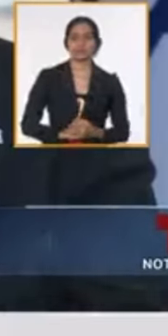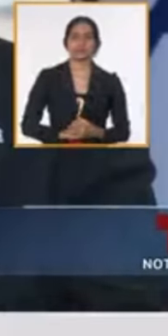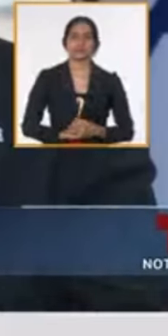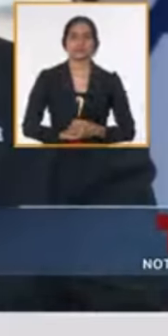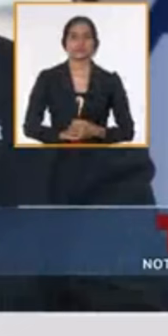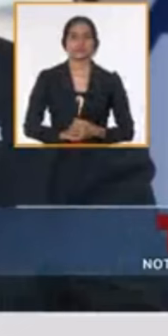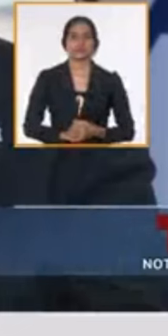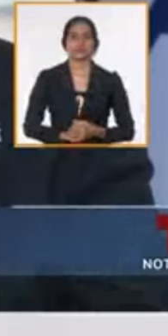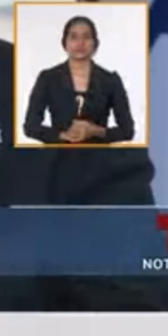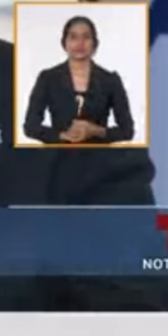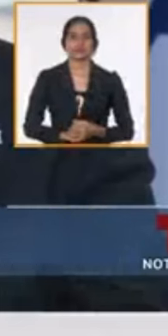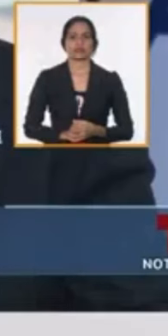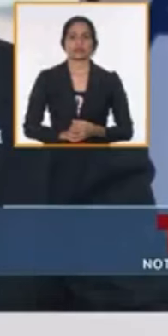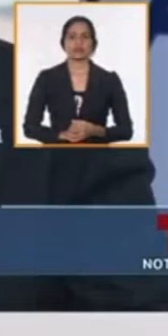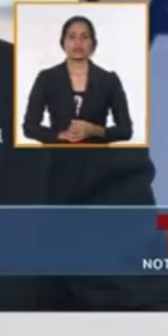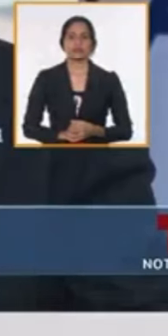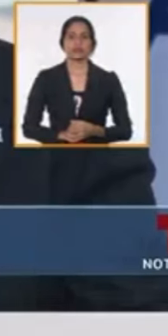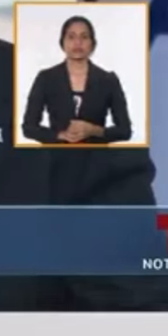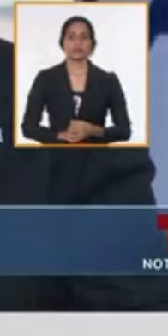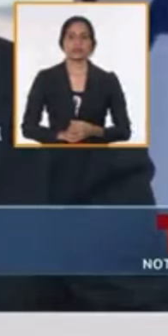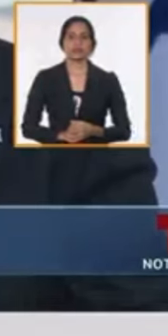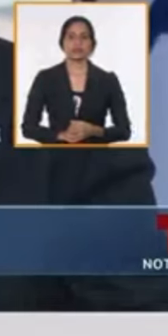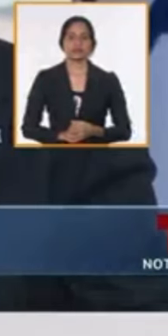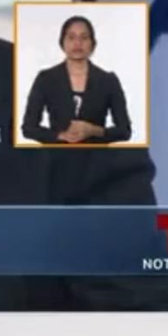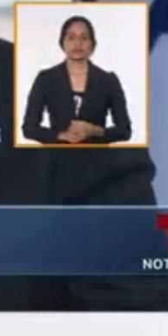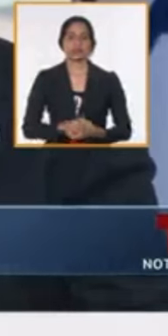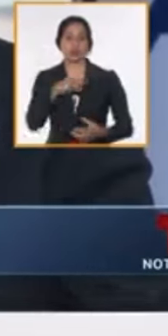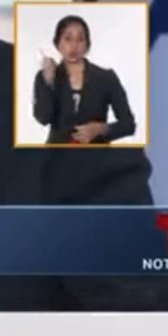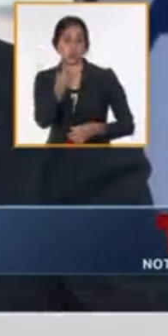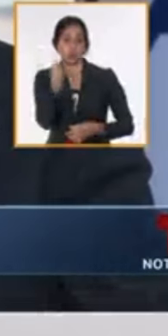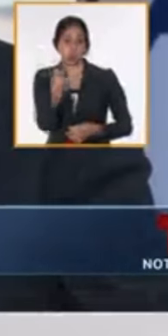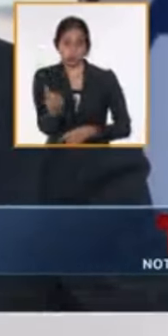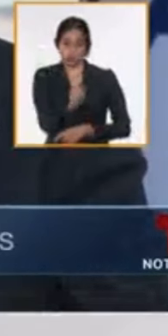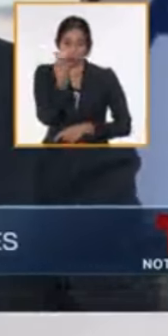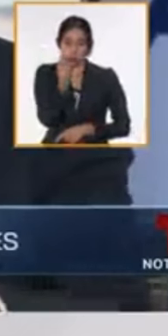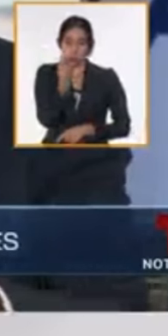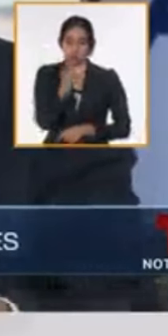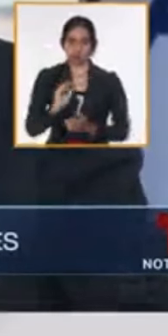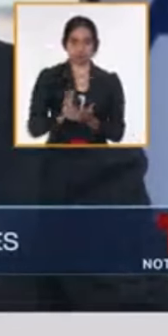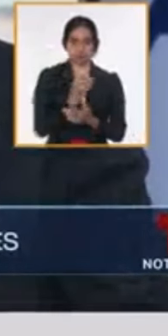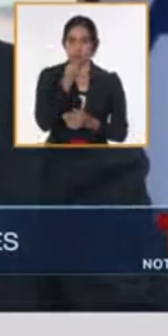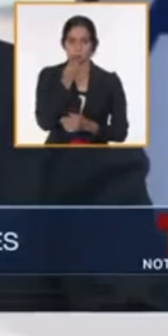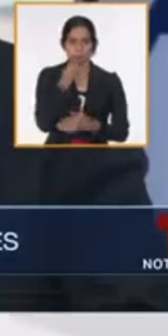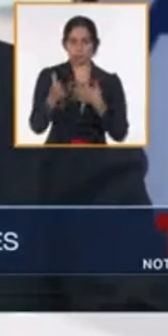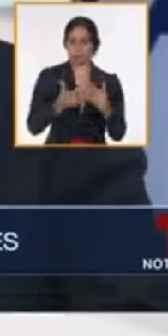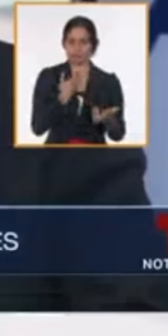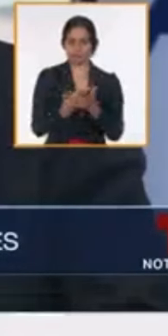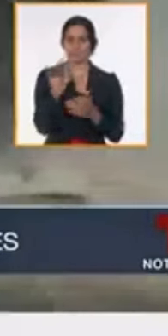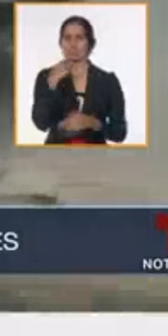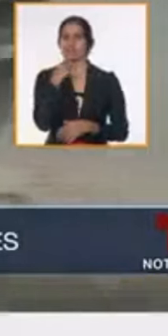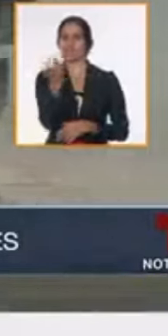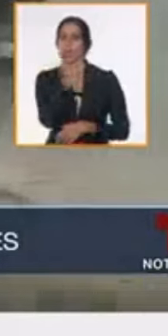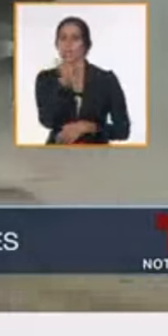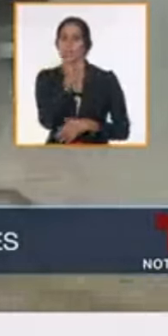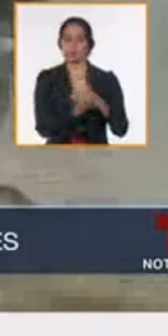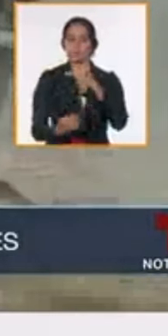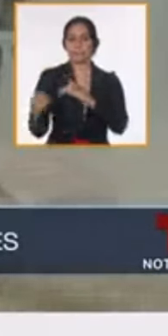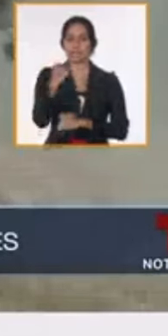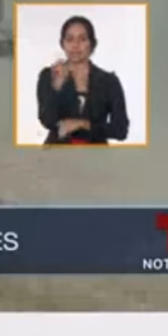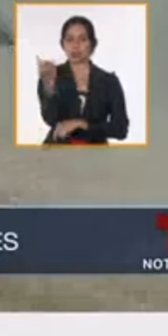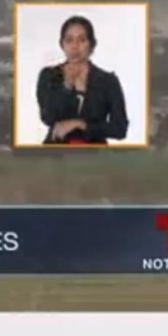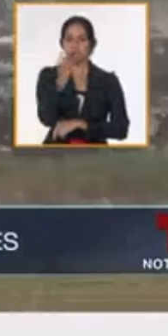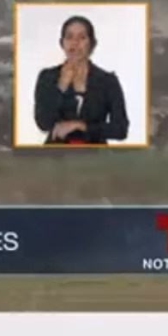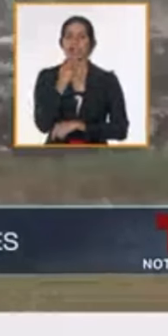alone, we'll stand alone. Si nos quedamos solos, nos quedamos solos, dijo el primer ministro israelí. Su avance